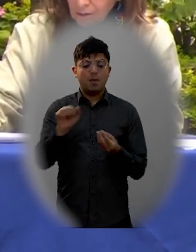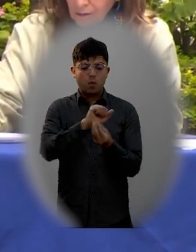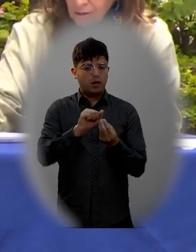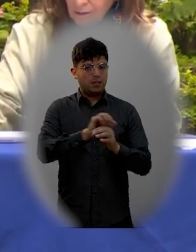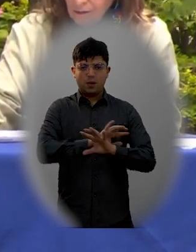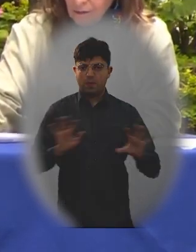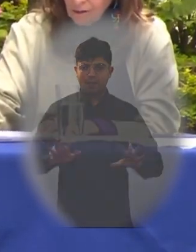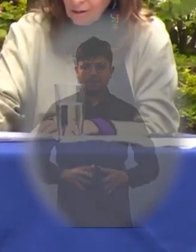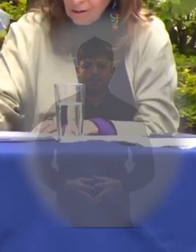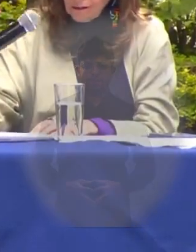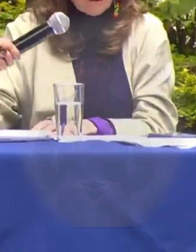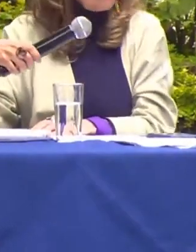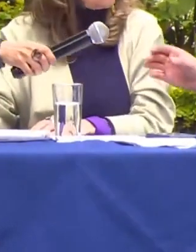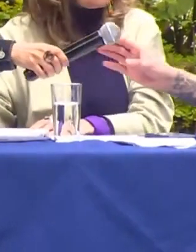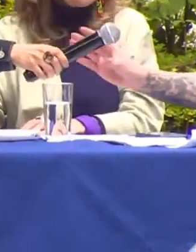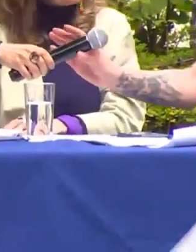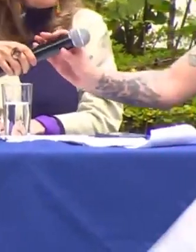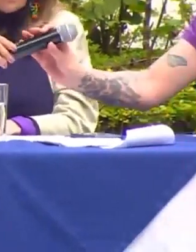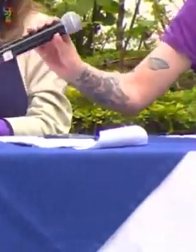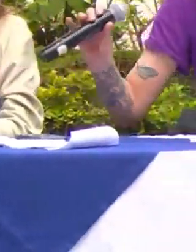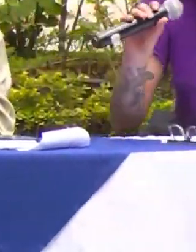mujeres?